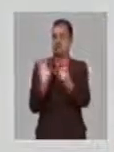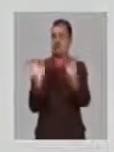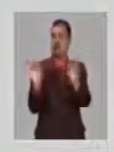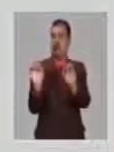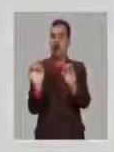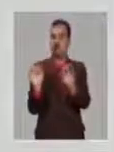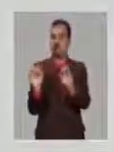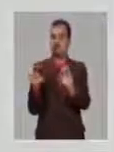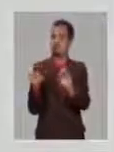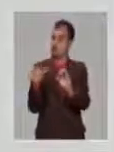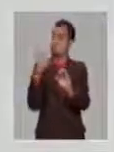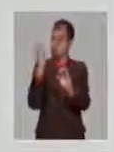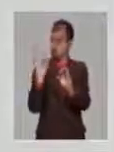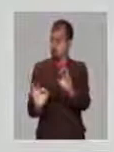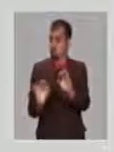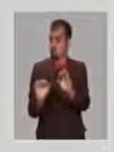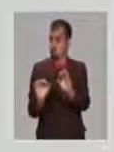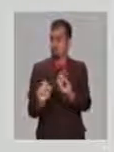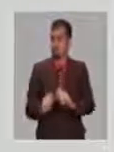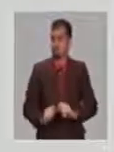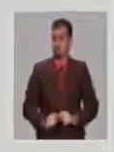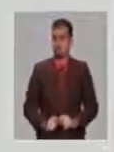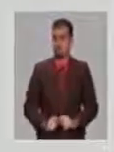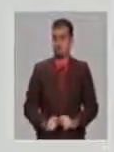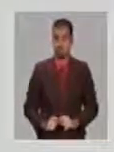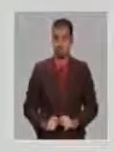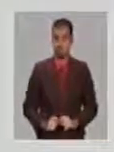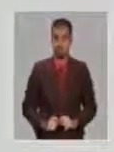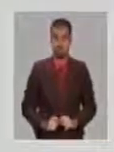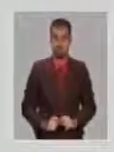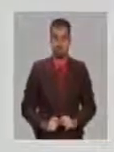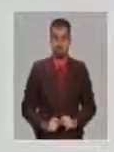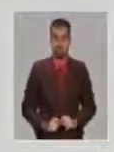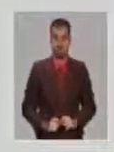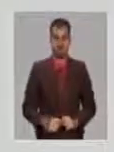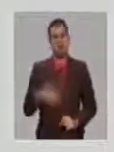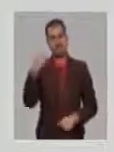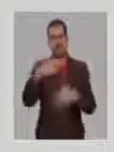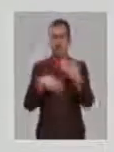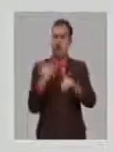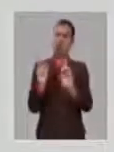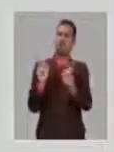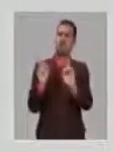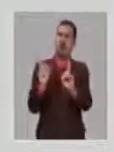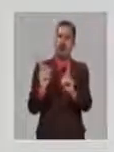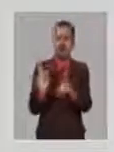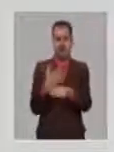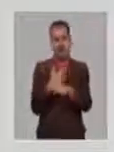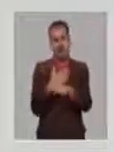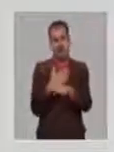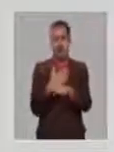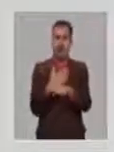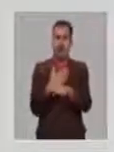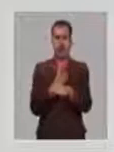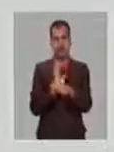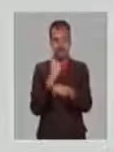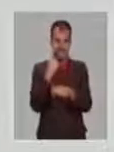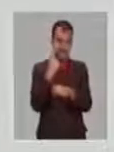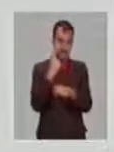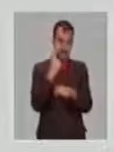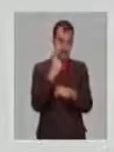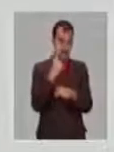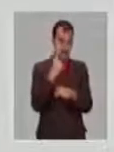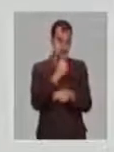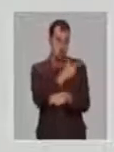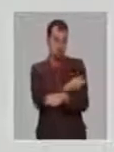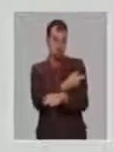es un sitio muy serio y que más allá de cualquier diferencia política, inmediatamente que las vacunas nuestras han tenido un